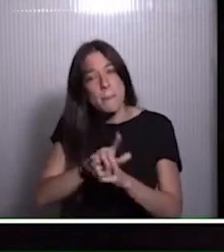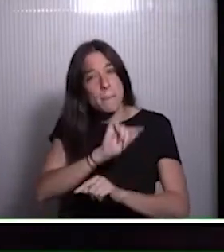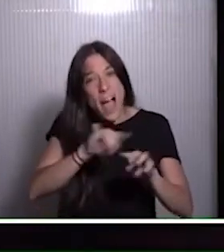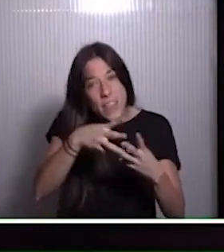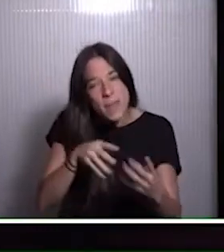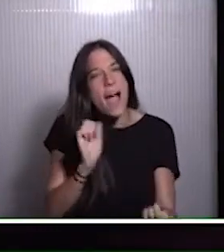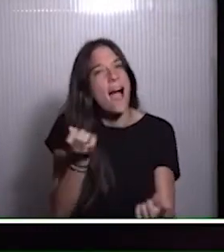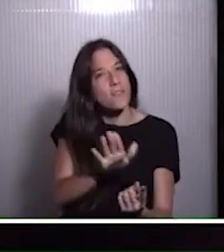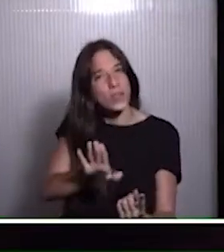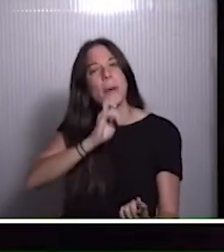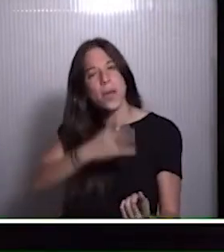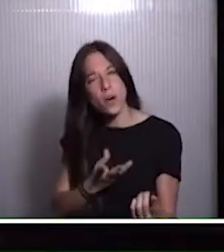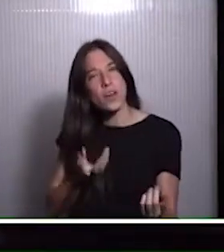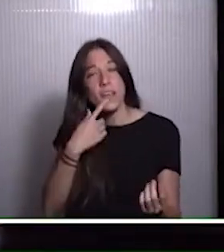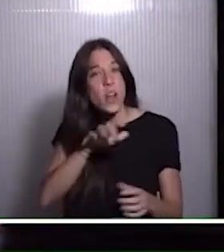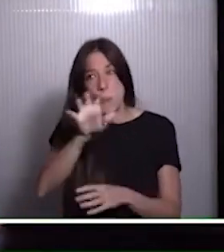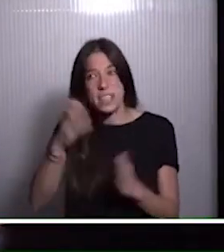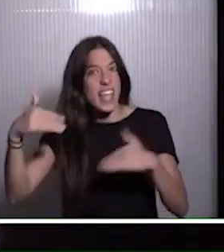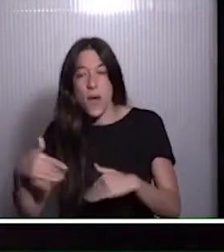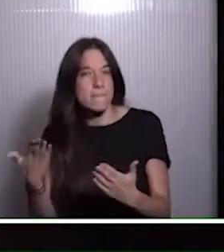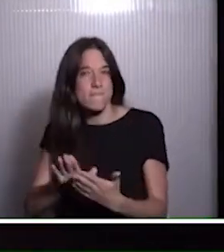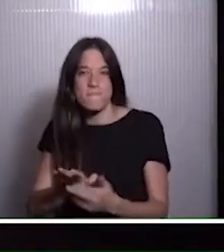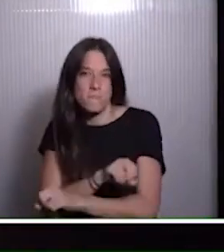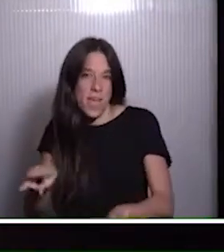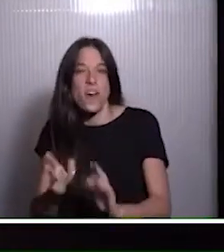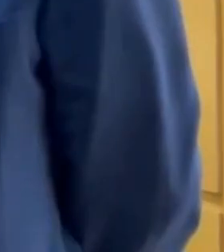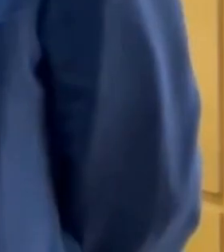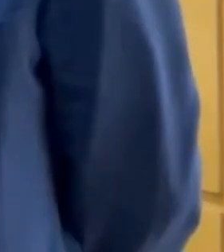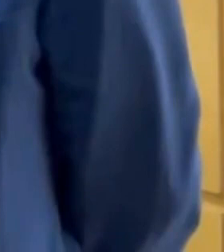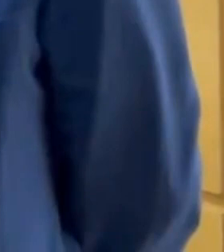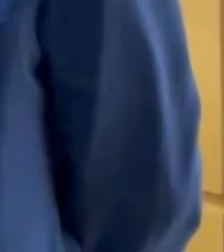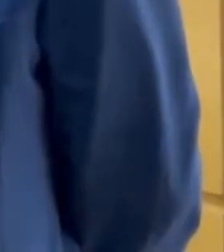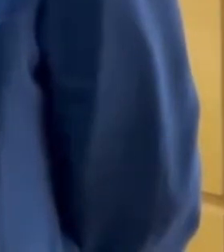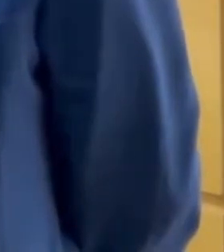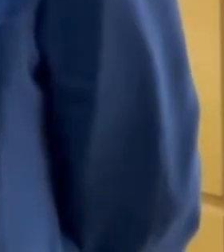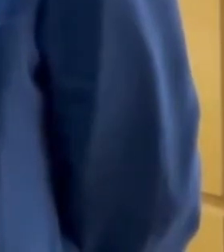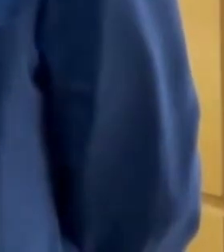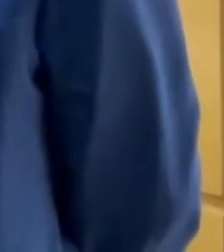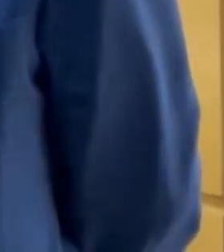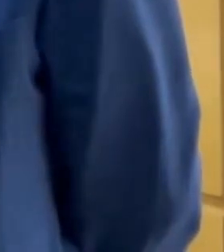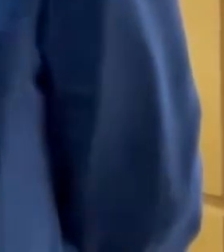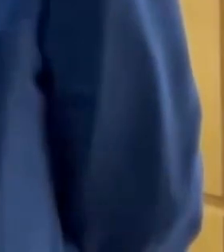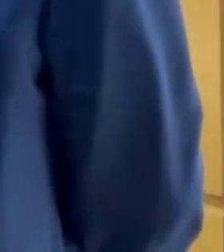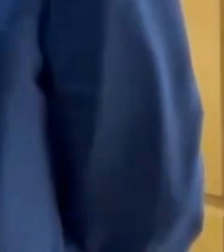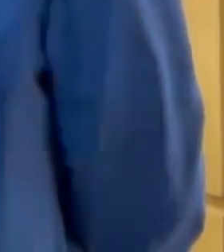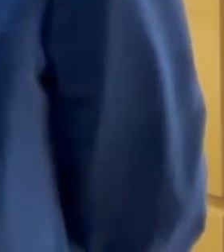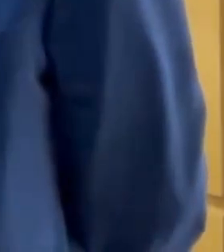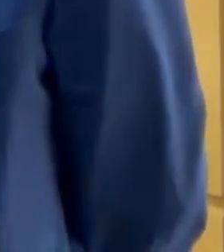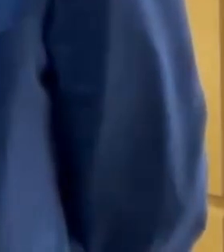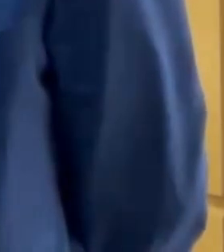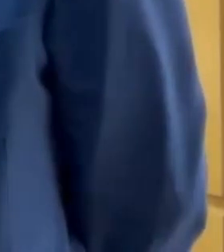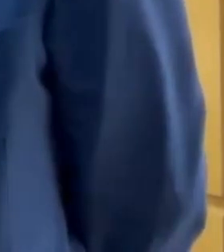está en crisis y esto ha abierto una posibilidad a las fuerzas progresistas a las palabras de iglesias ha reaccionado la presidenta de ciudadanos